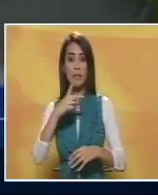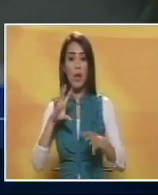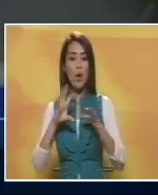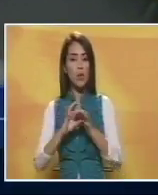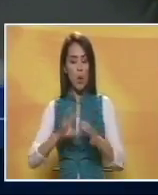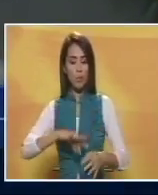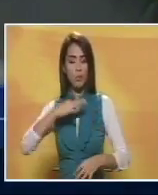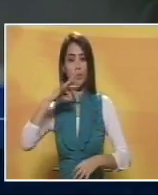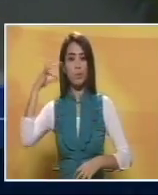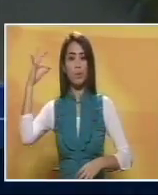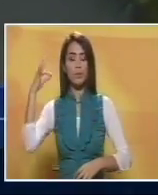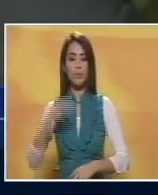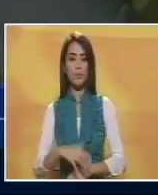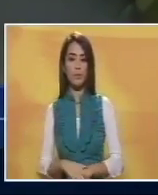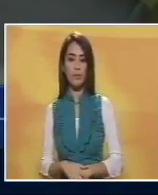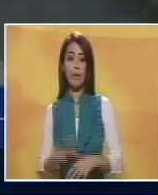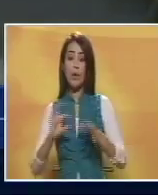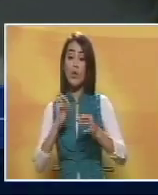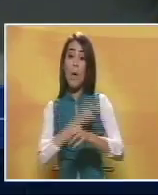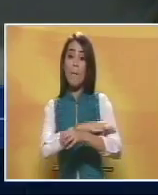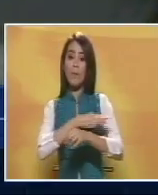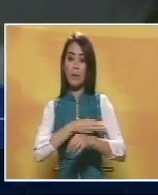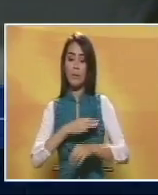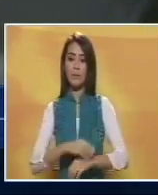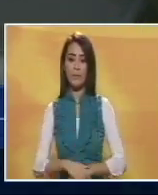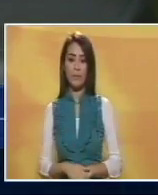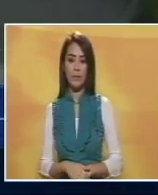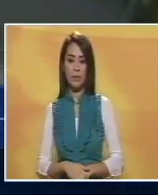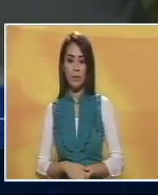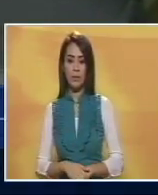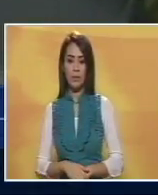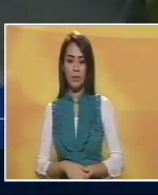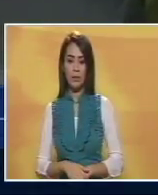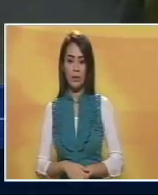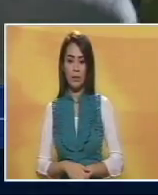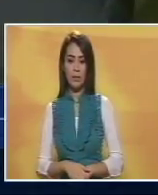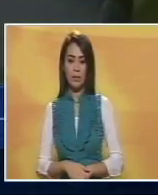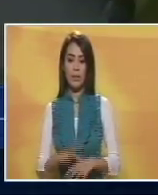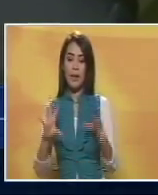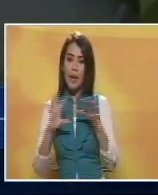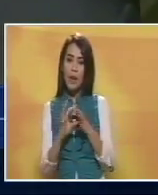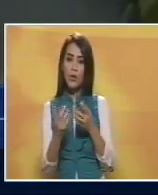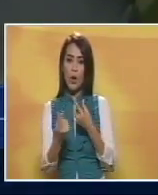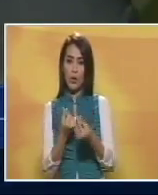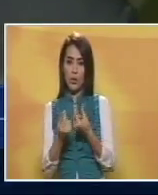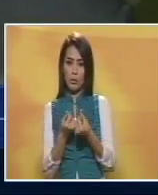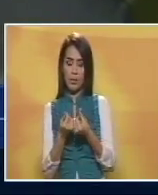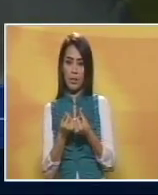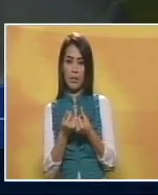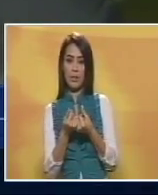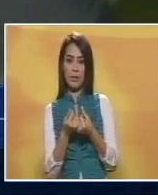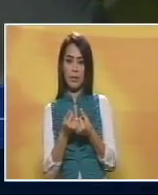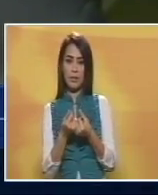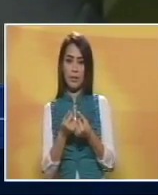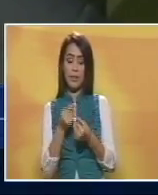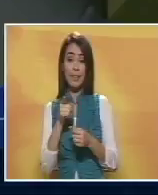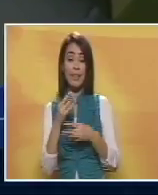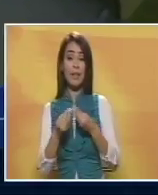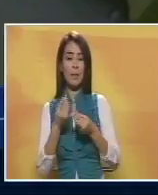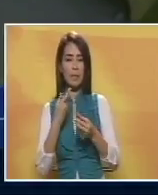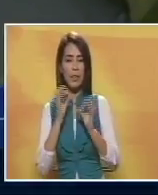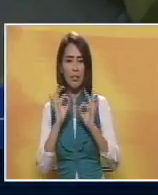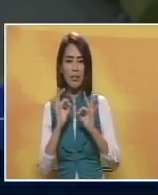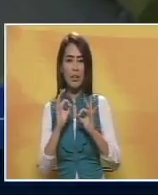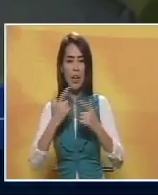espiritual, de la unión moral y sobre todo de la unión económica, que es la que va a cimentar la